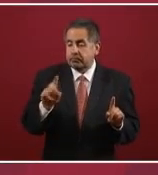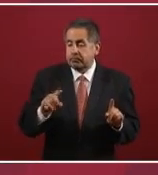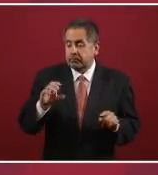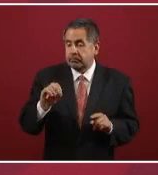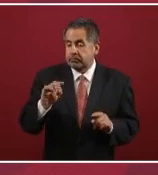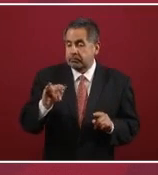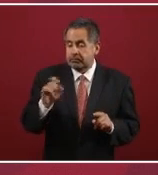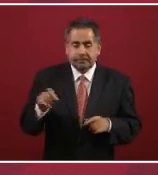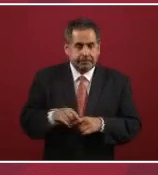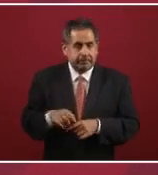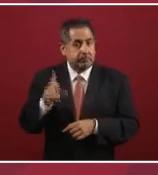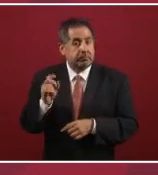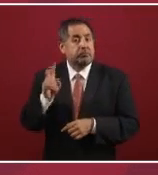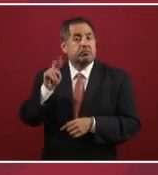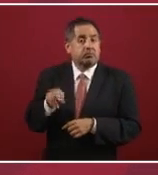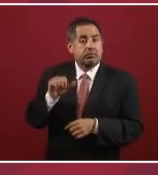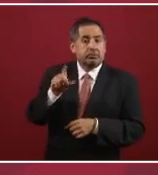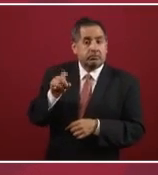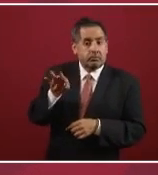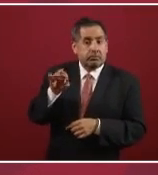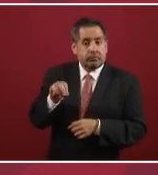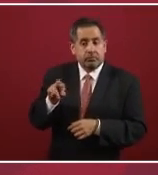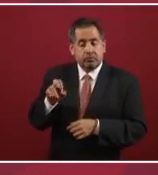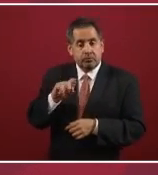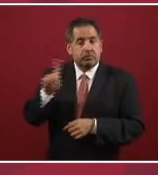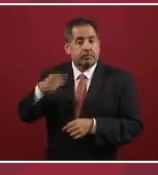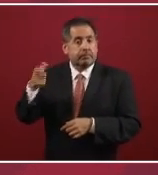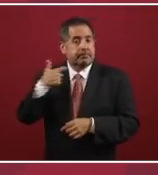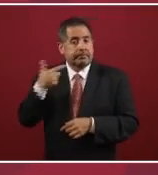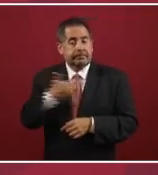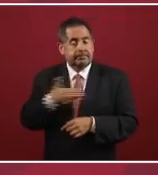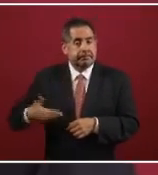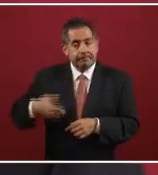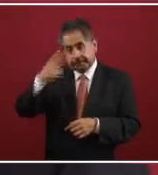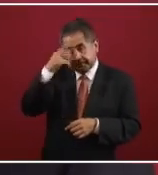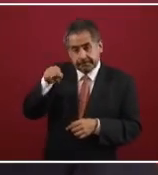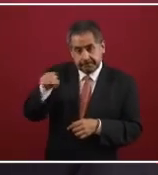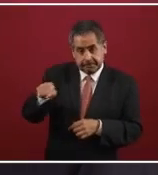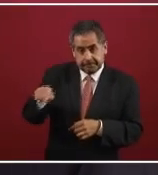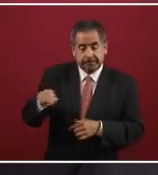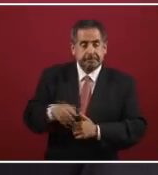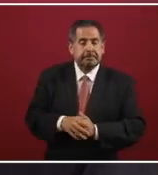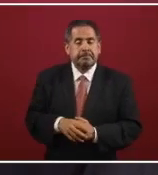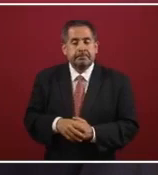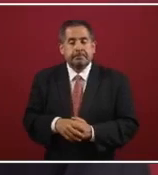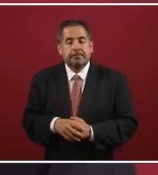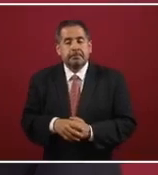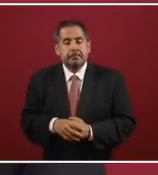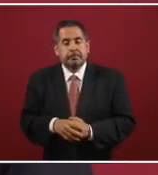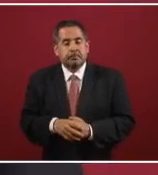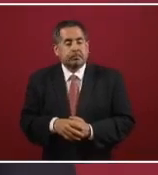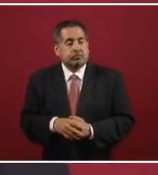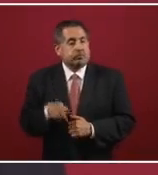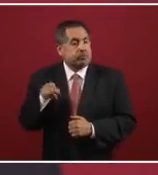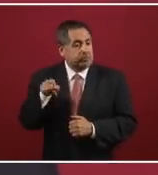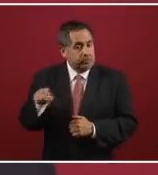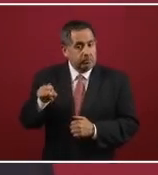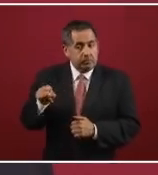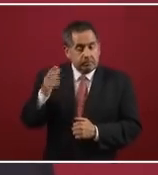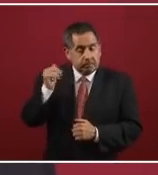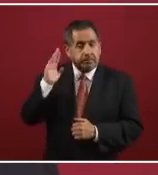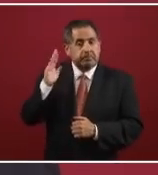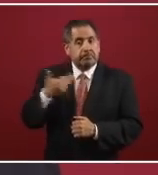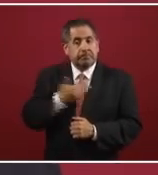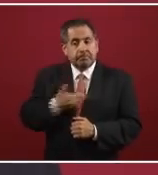don adolfo ruiz cortines que fue presidente de mexico es de los presidentes